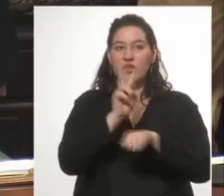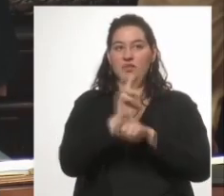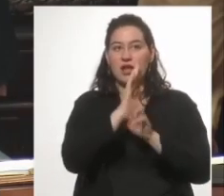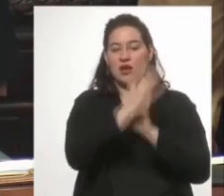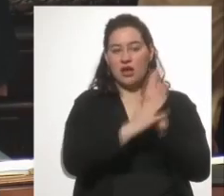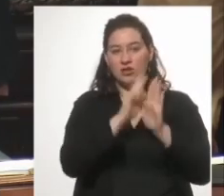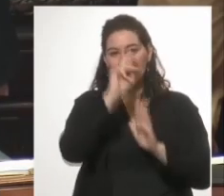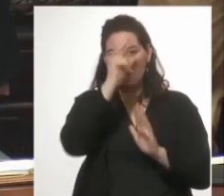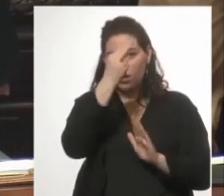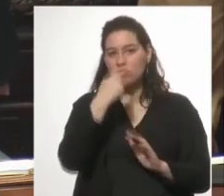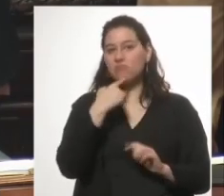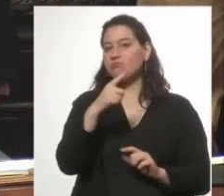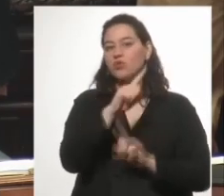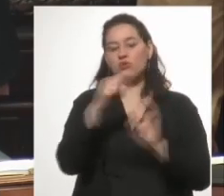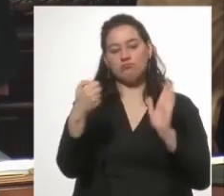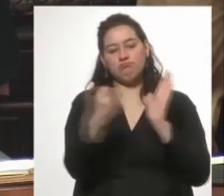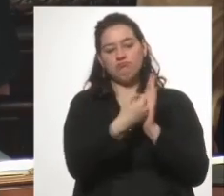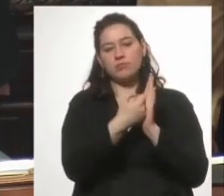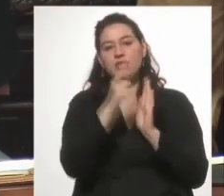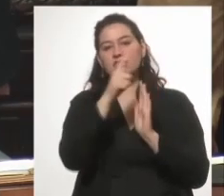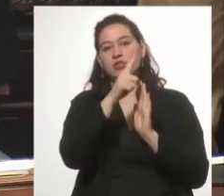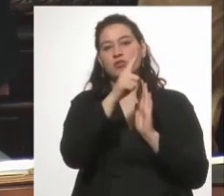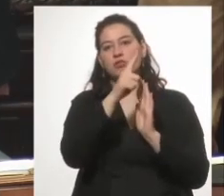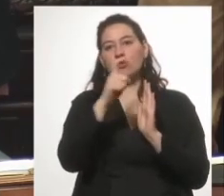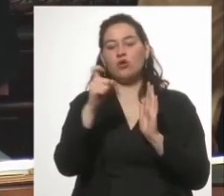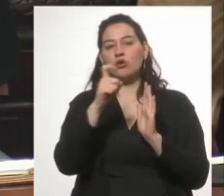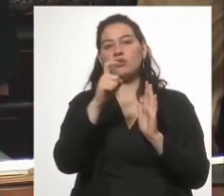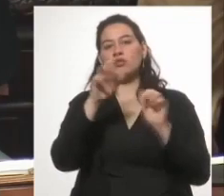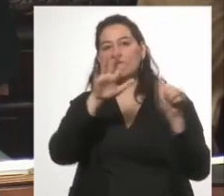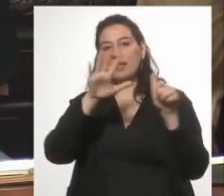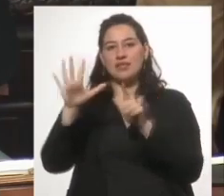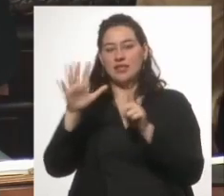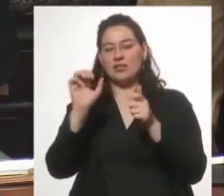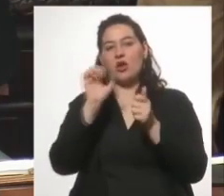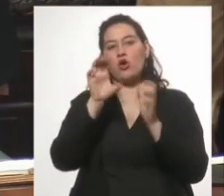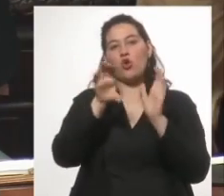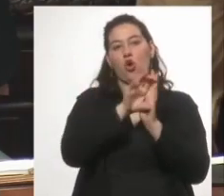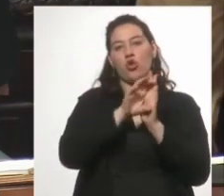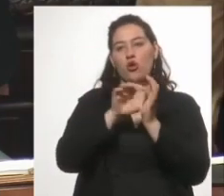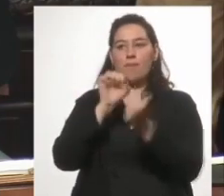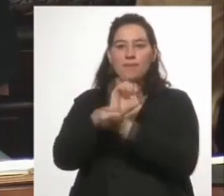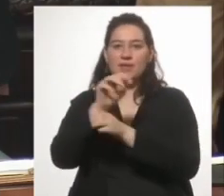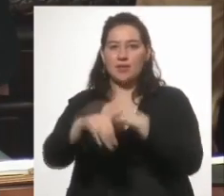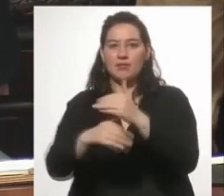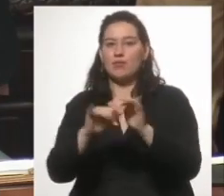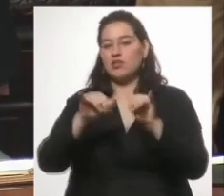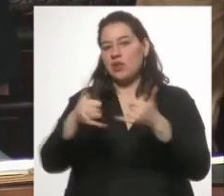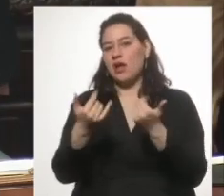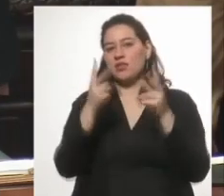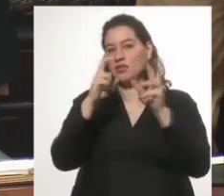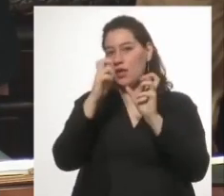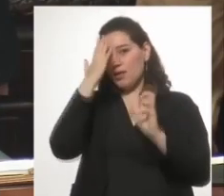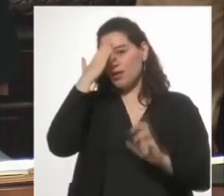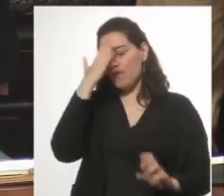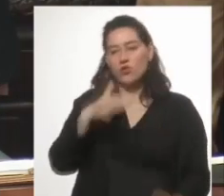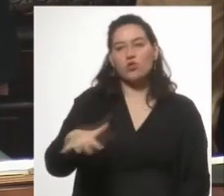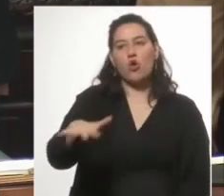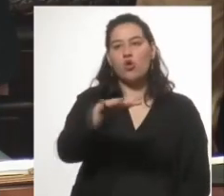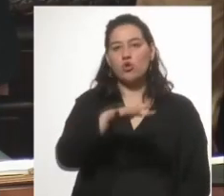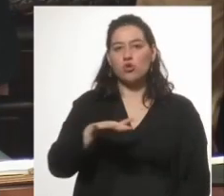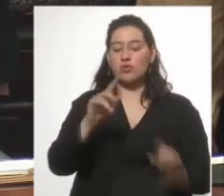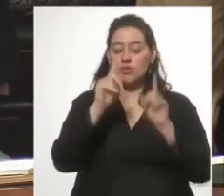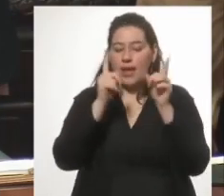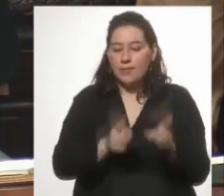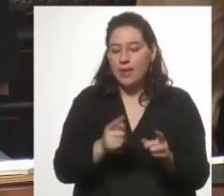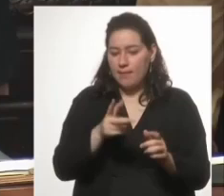Y dice que no aplica el artículo 177 del Código Penal, porque era un tema ya sabido por todos. Incluso